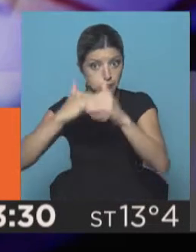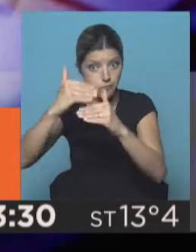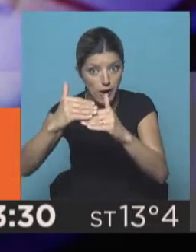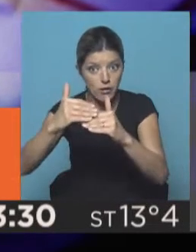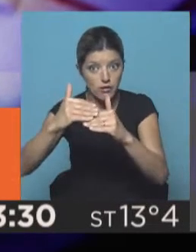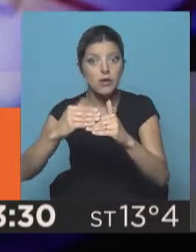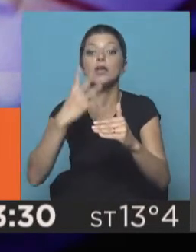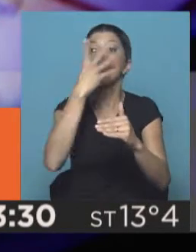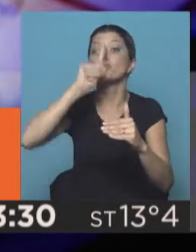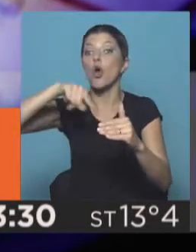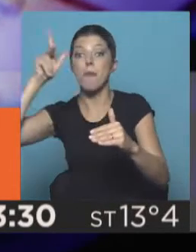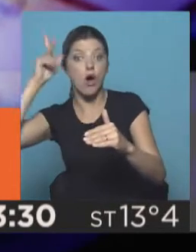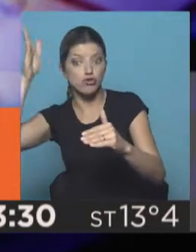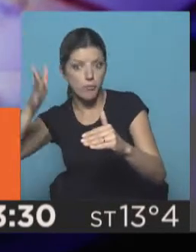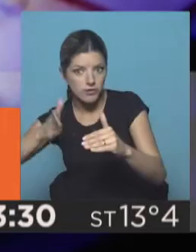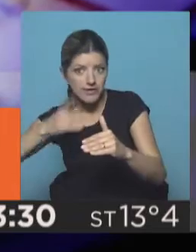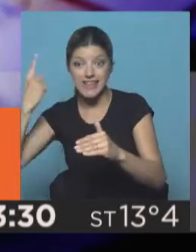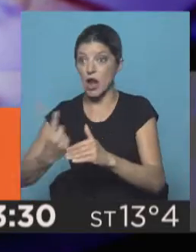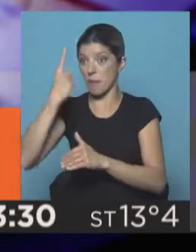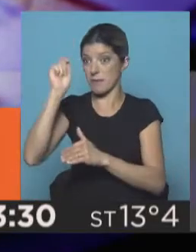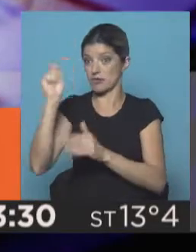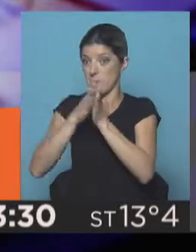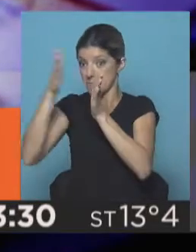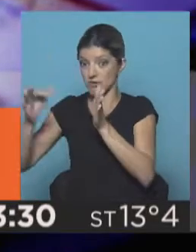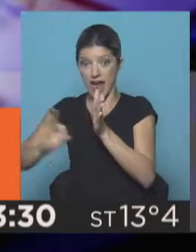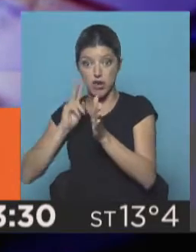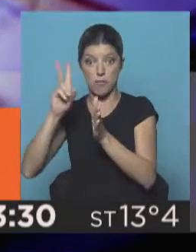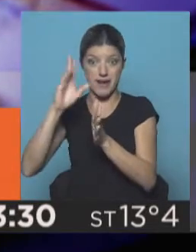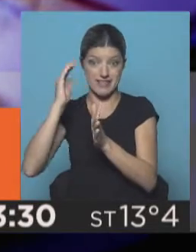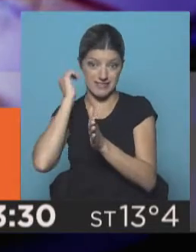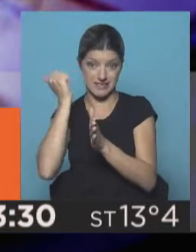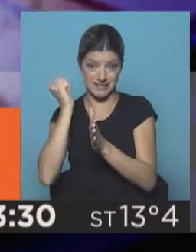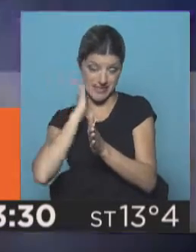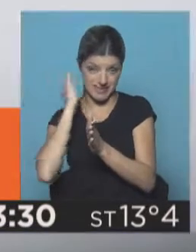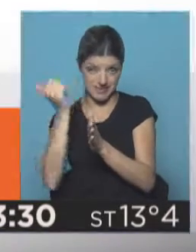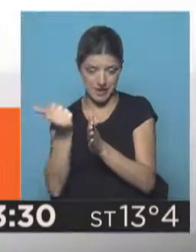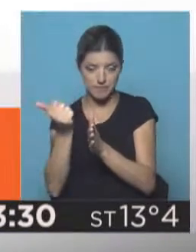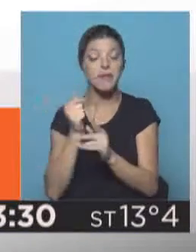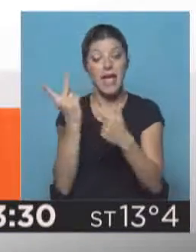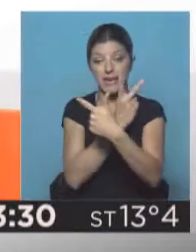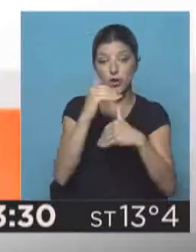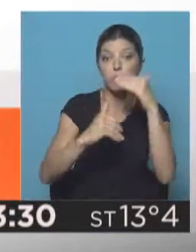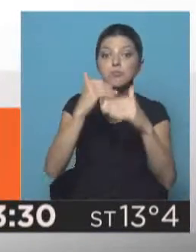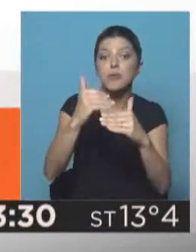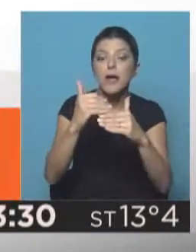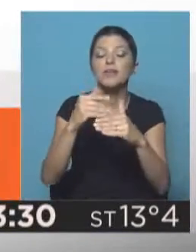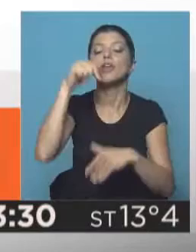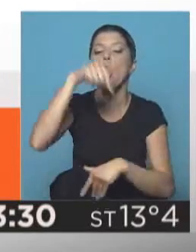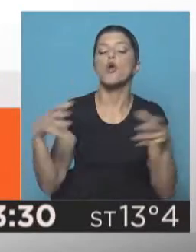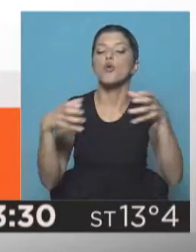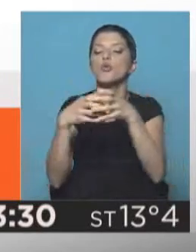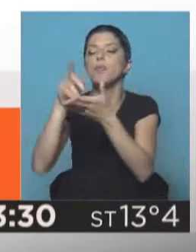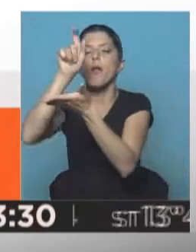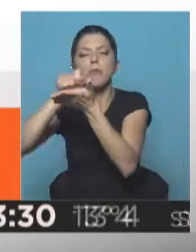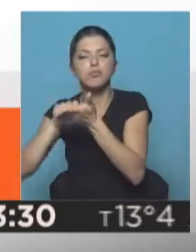un 4,8% en el primero de 2016. Ese crecimiento es evaluado por la agencia de